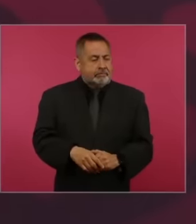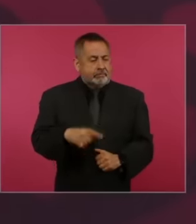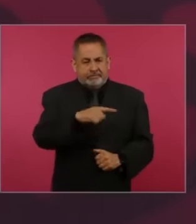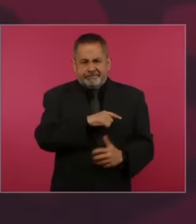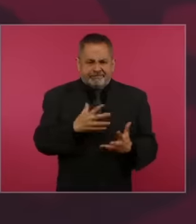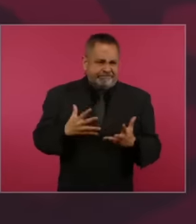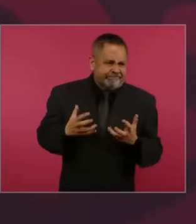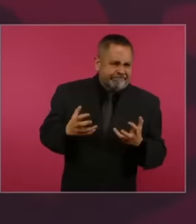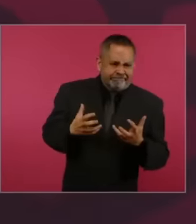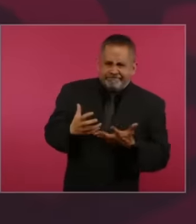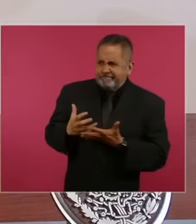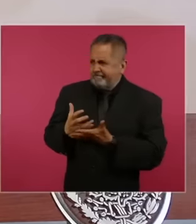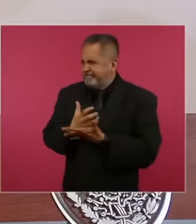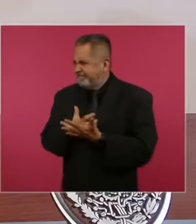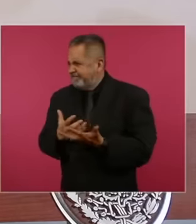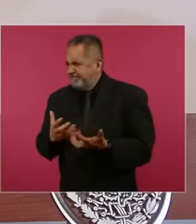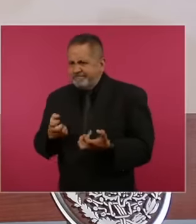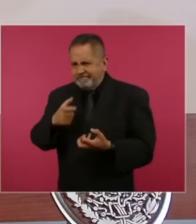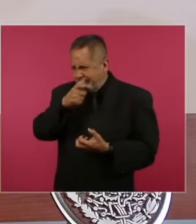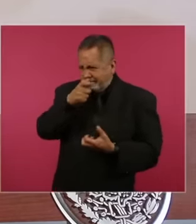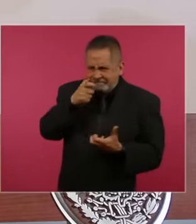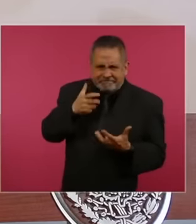voraces, los ambiciosos,